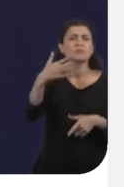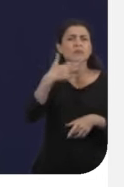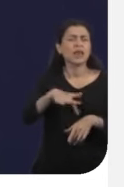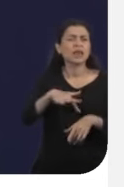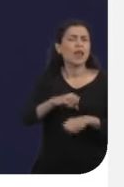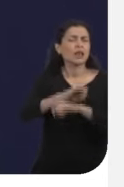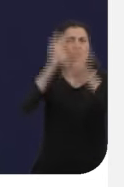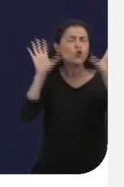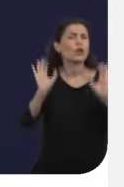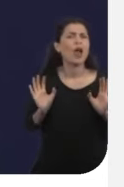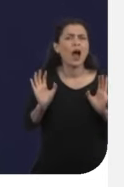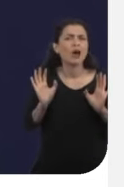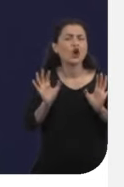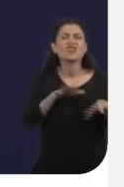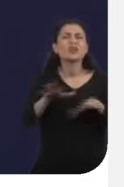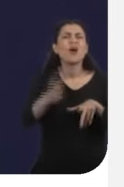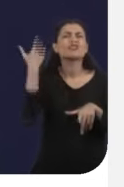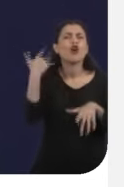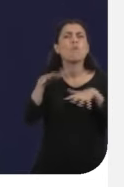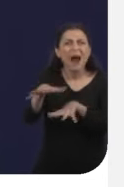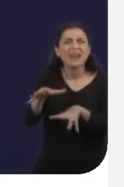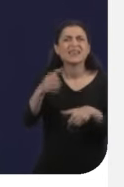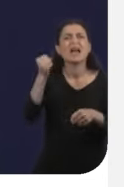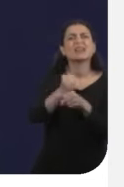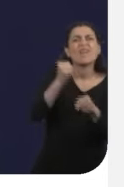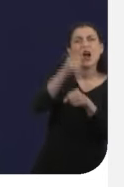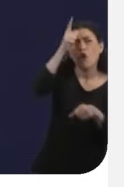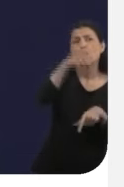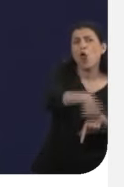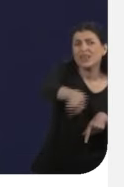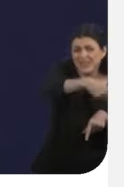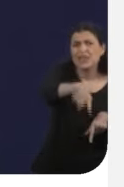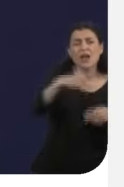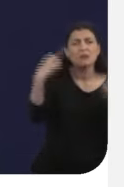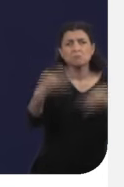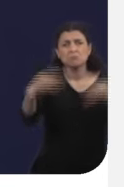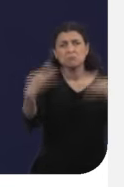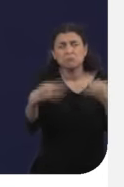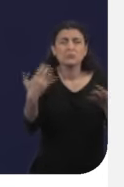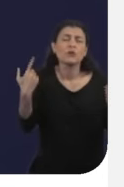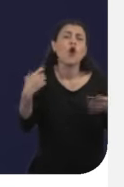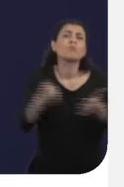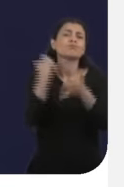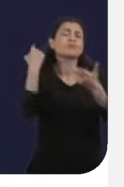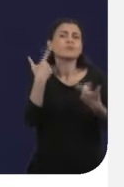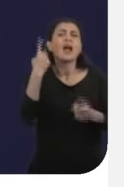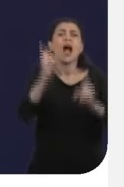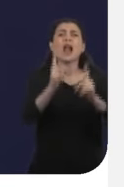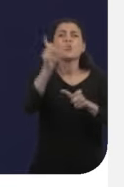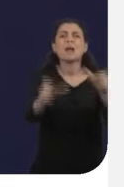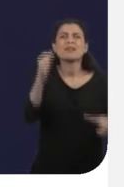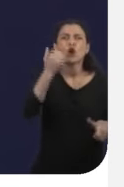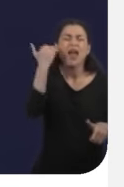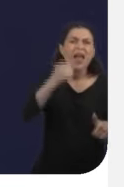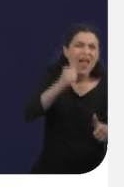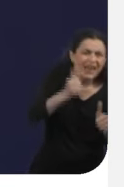fue eh impecable con por supuesto lo los lastimosos episodios como el que ocurrió con con la niña que